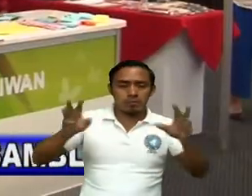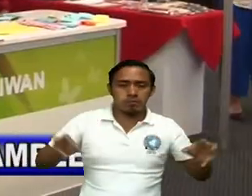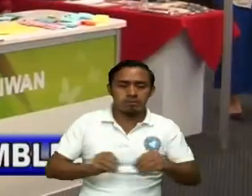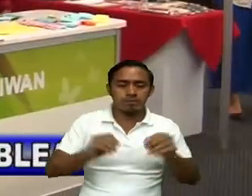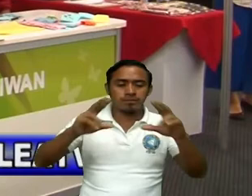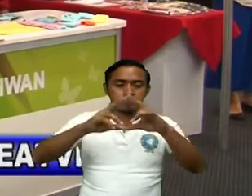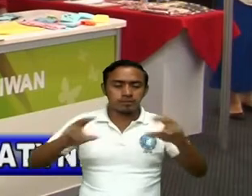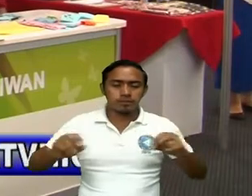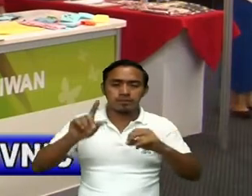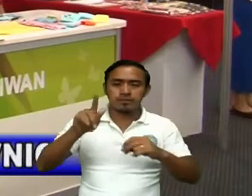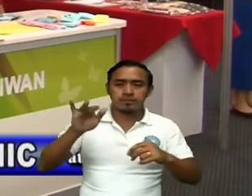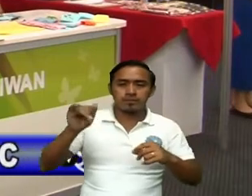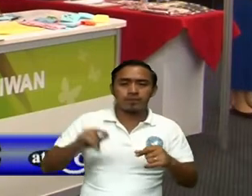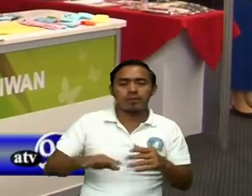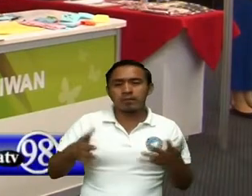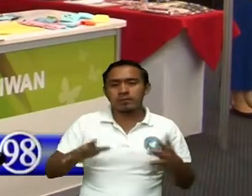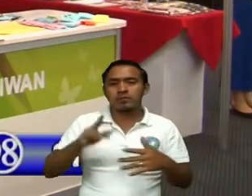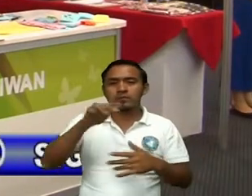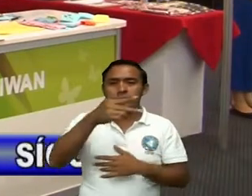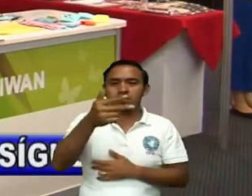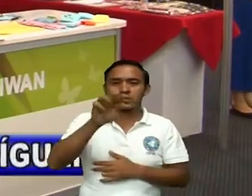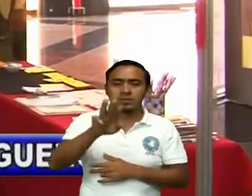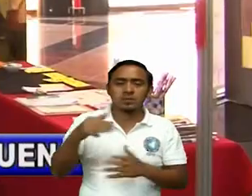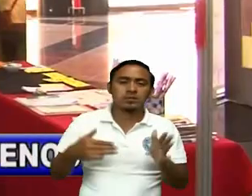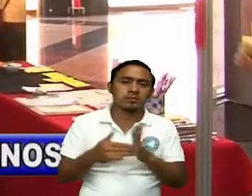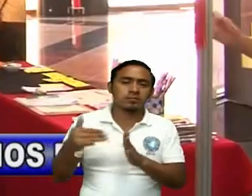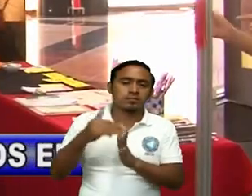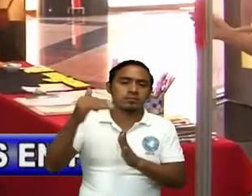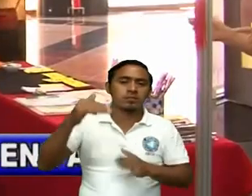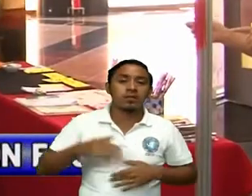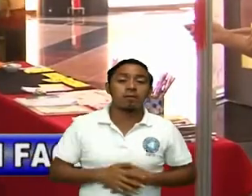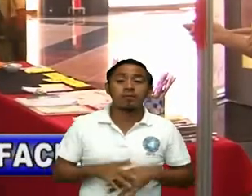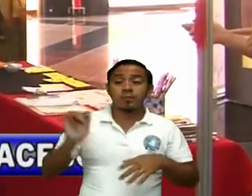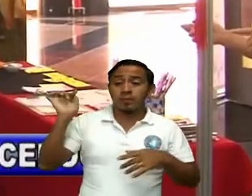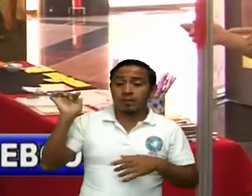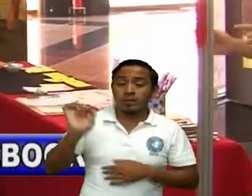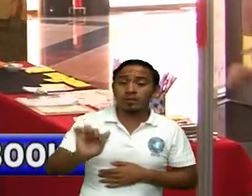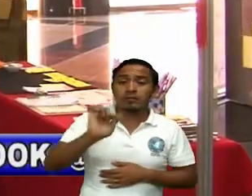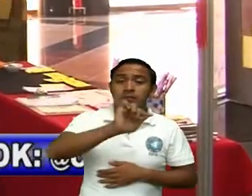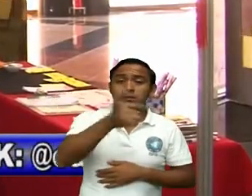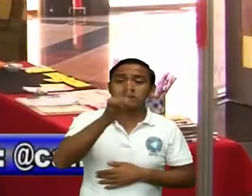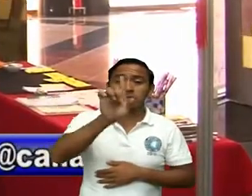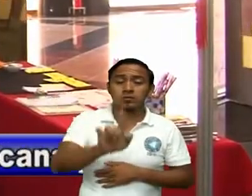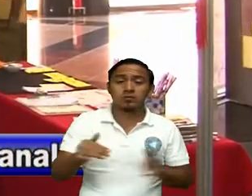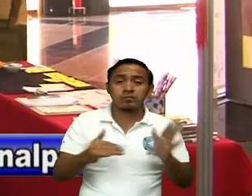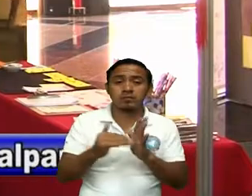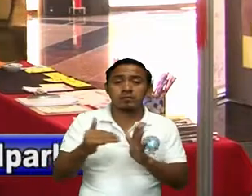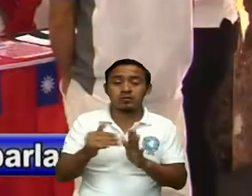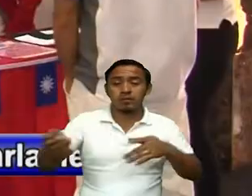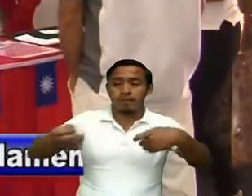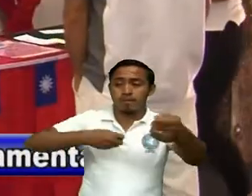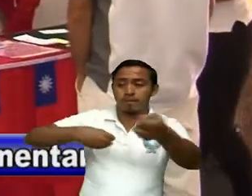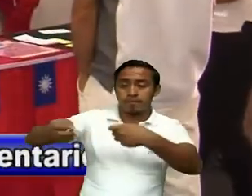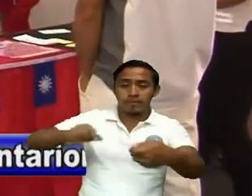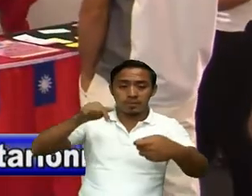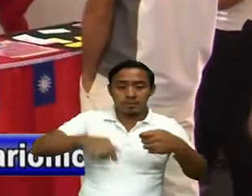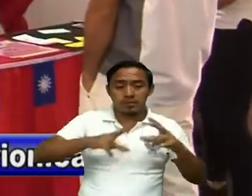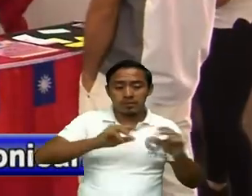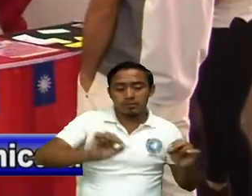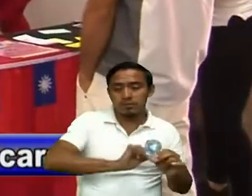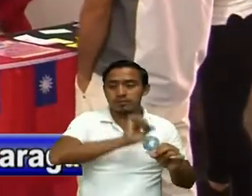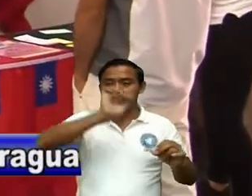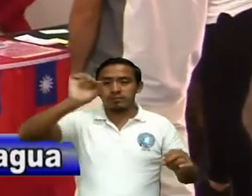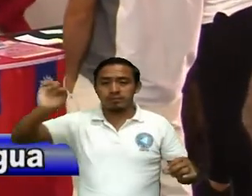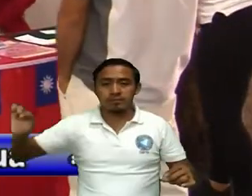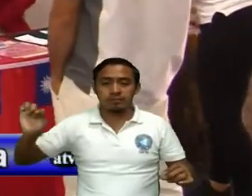y Nicaragua alcanzó los 83 millones, de los cuales 71 millones son de exportación de nuestro país